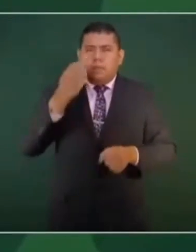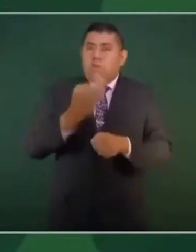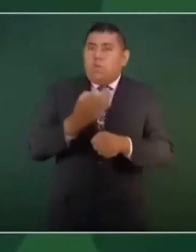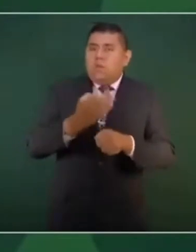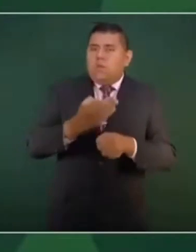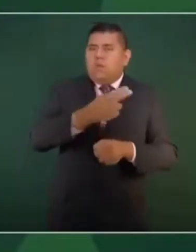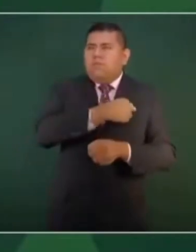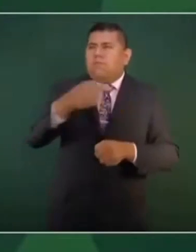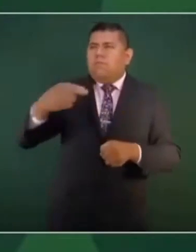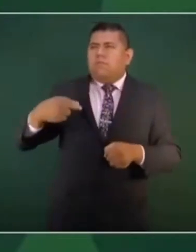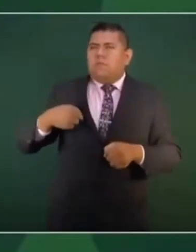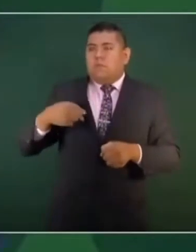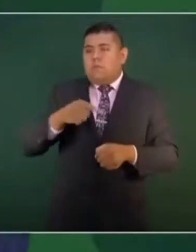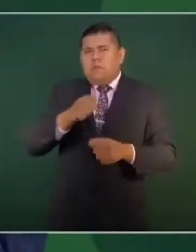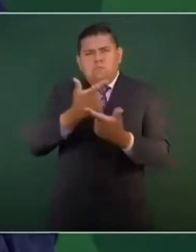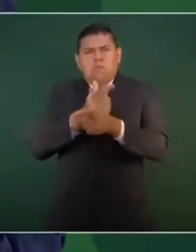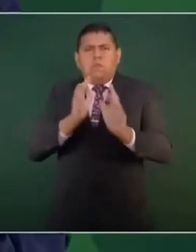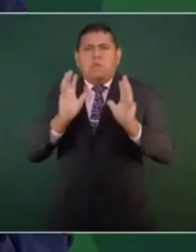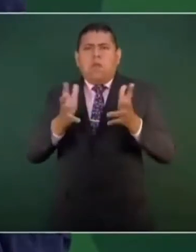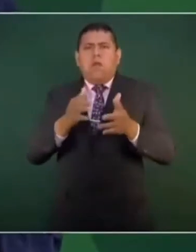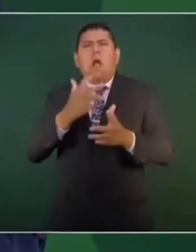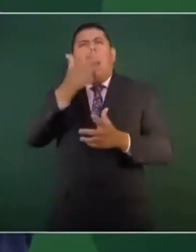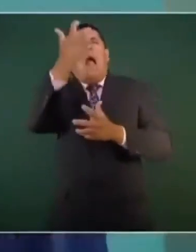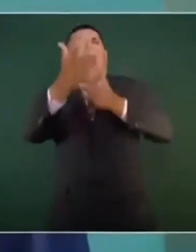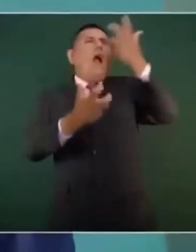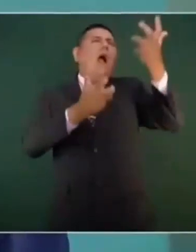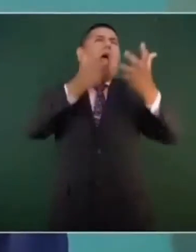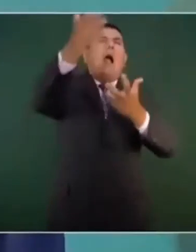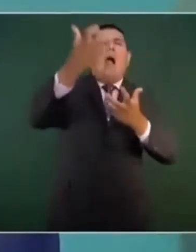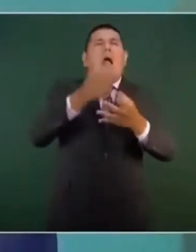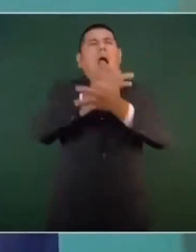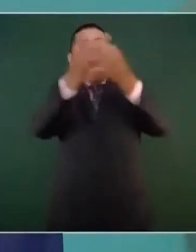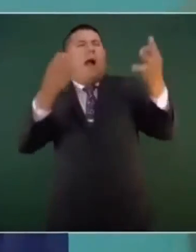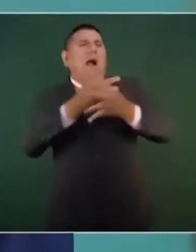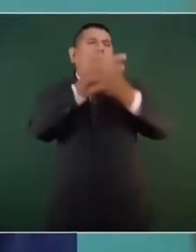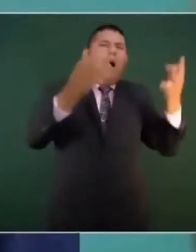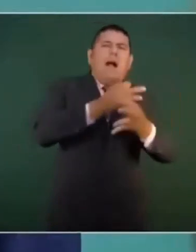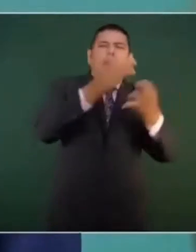Ahora gritan como pregoneros